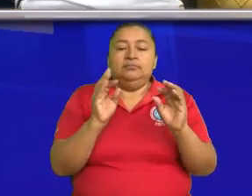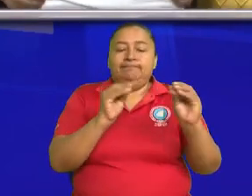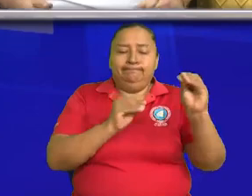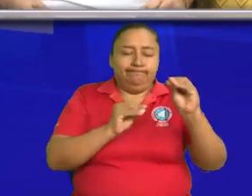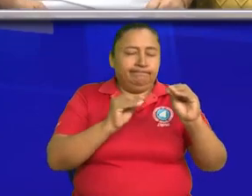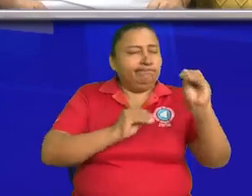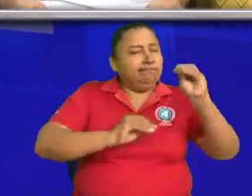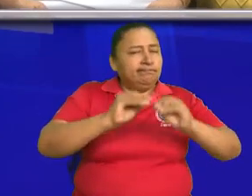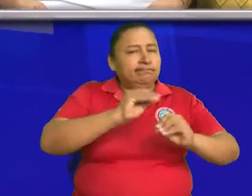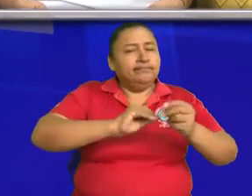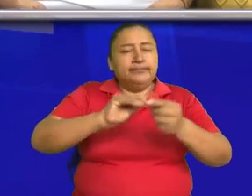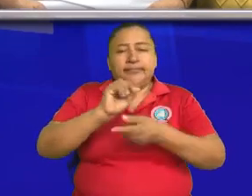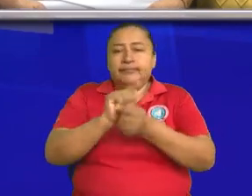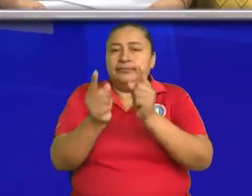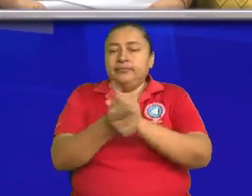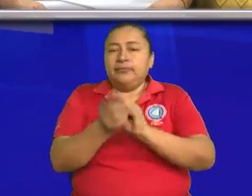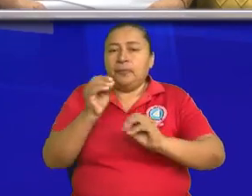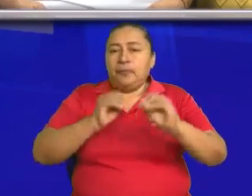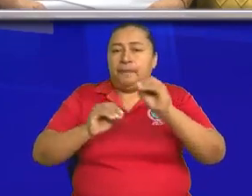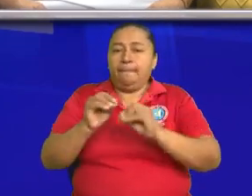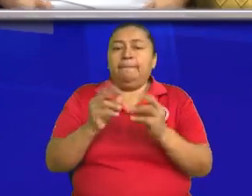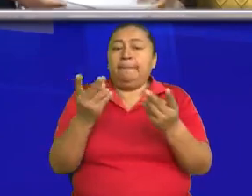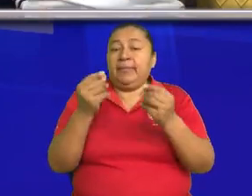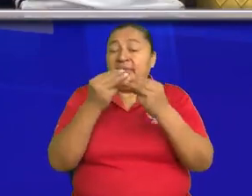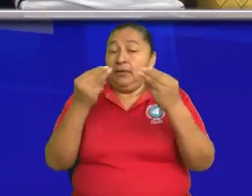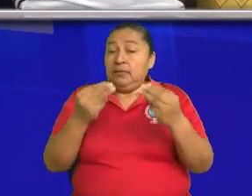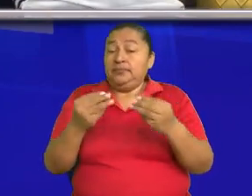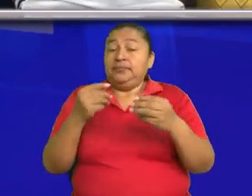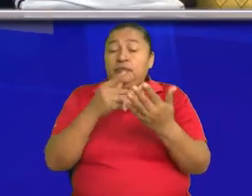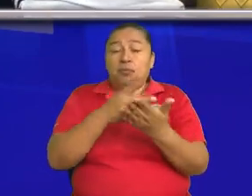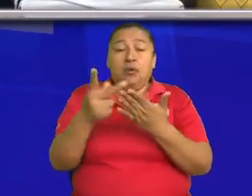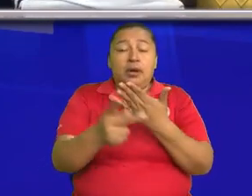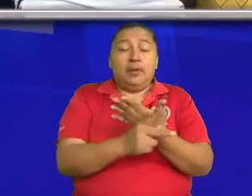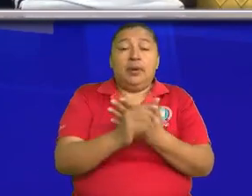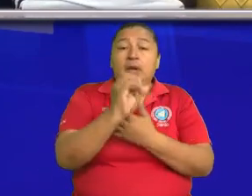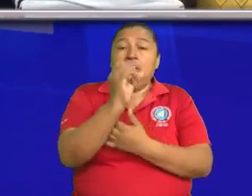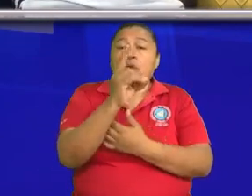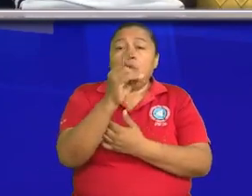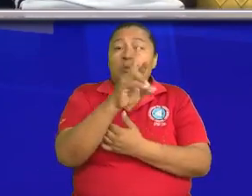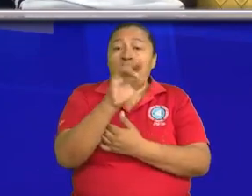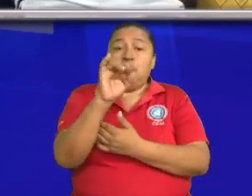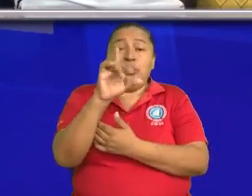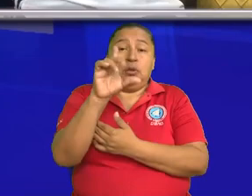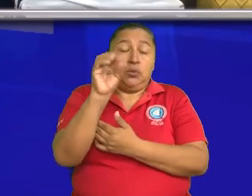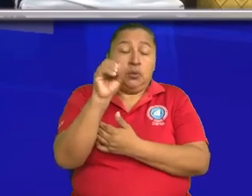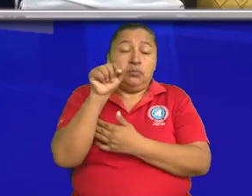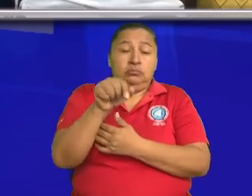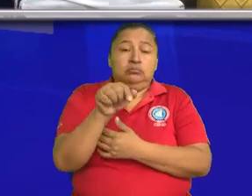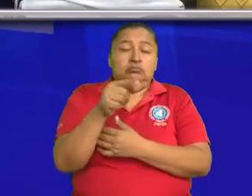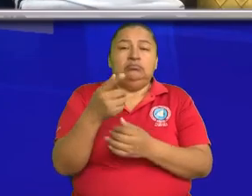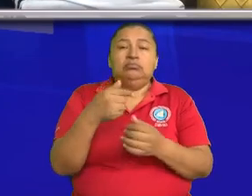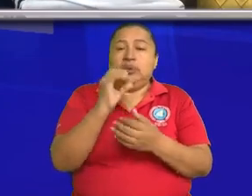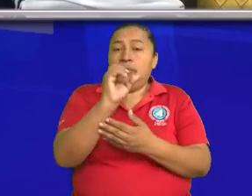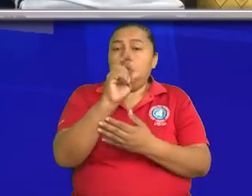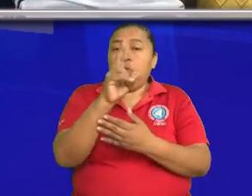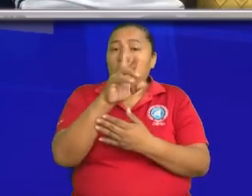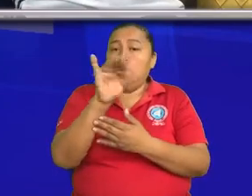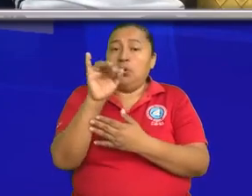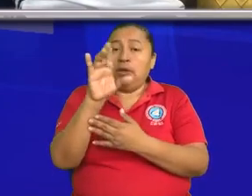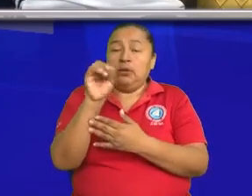adecuando el currículum educativo, por ejemplo. Los currículum no son